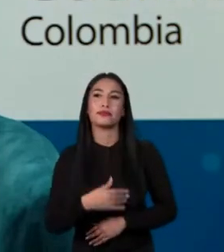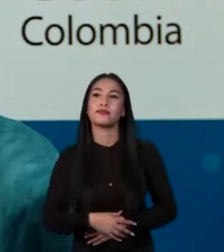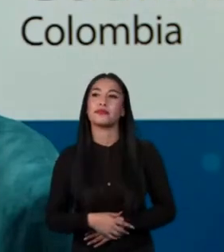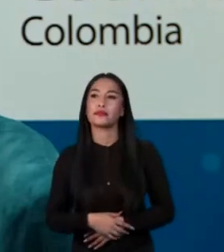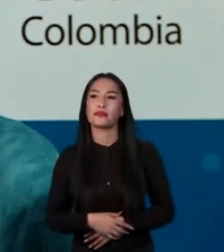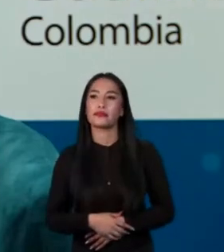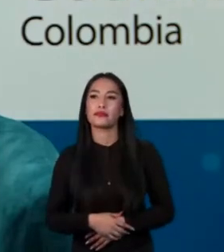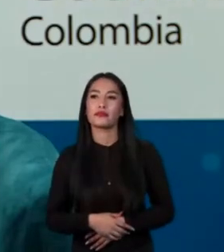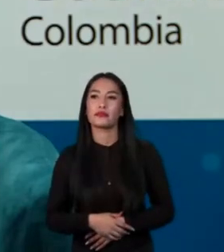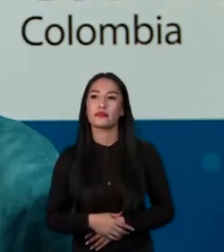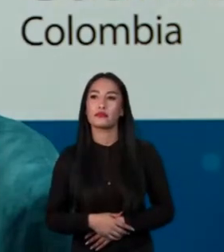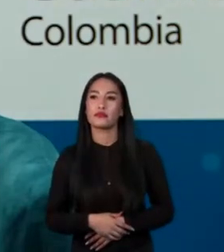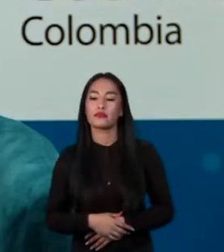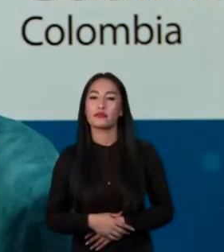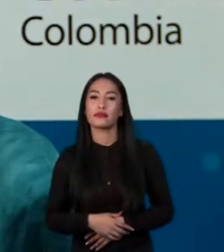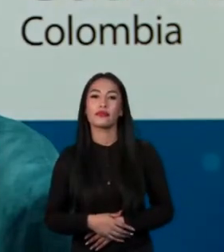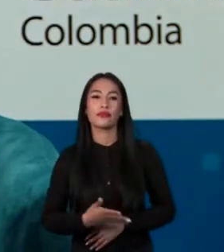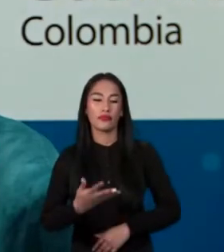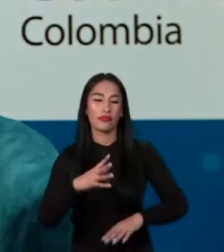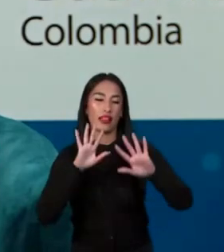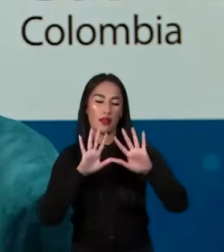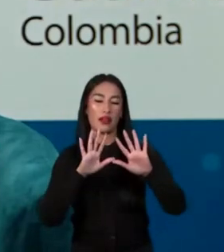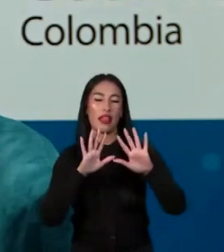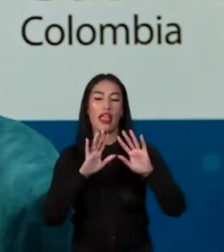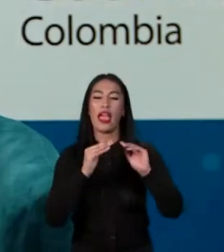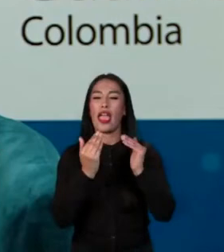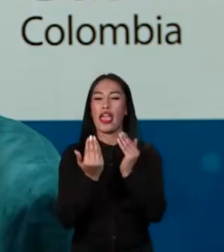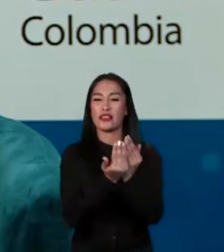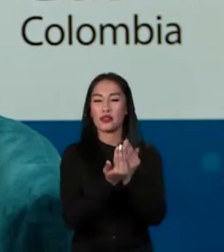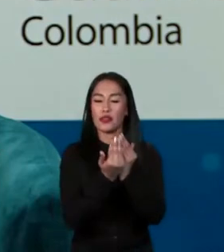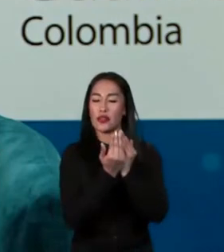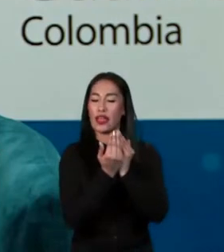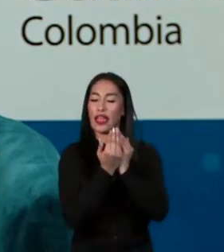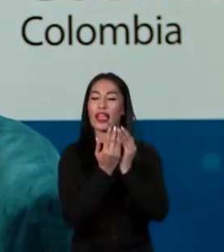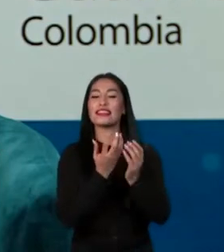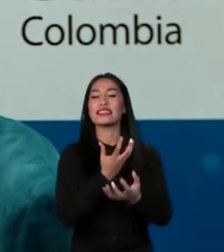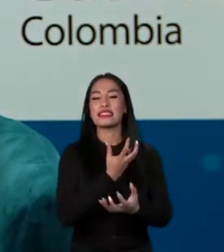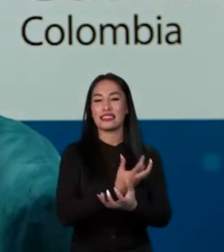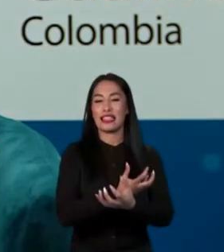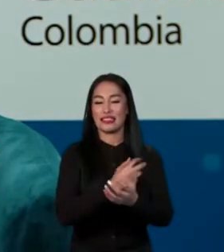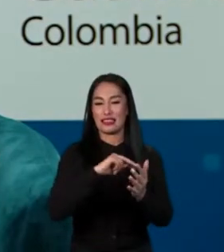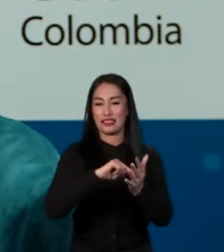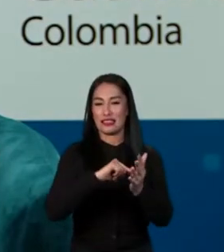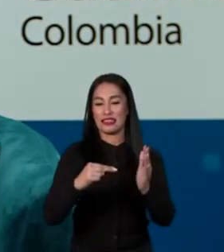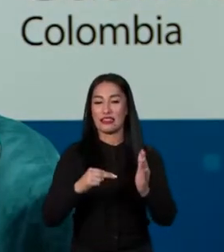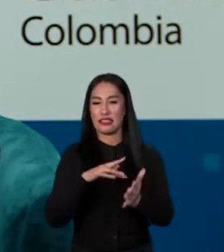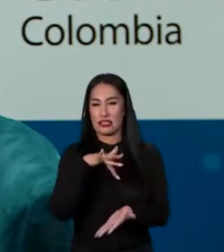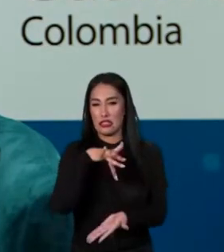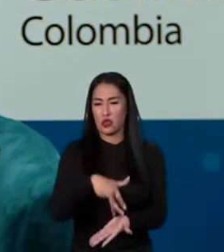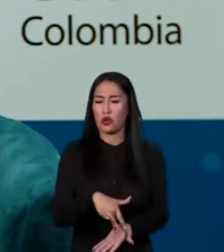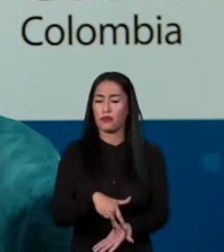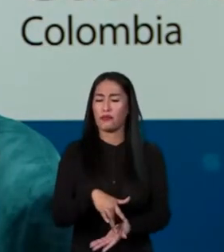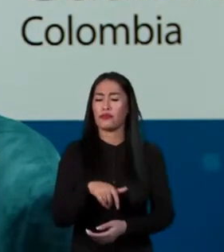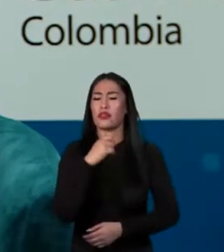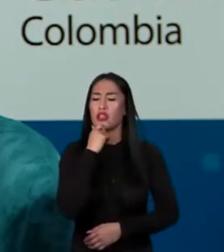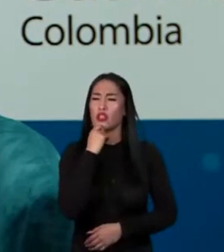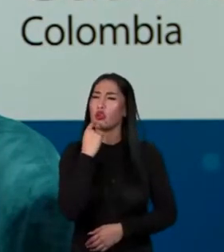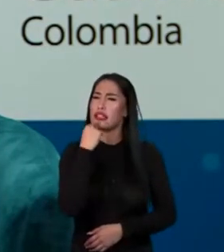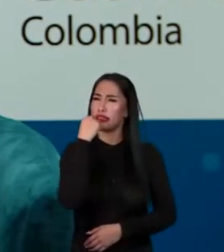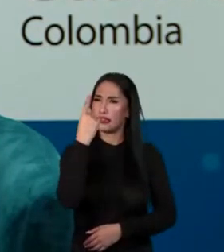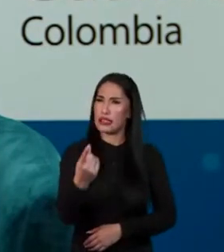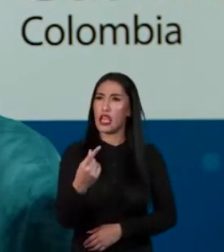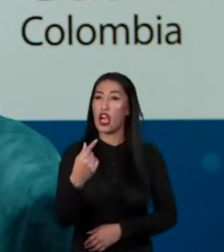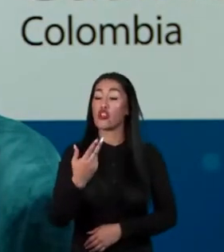fotos de política de ciencia de tecnología y yo le decía a la gente de esplús es que nosotros tenemos una política